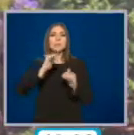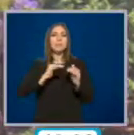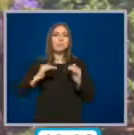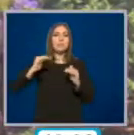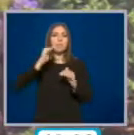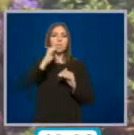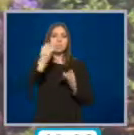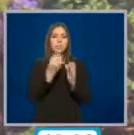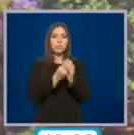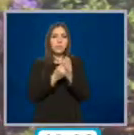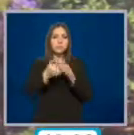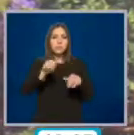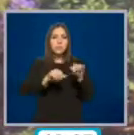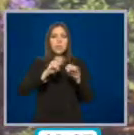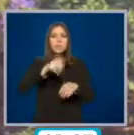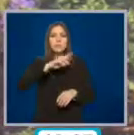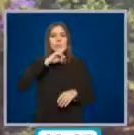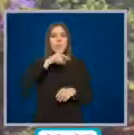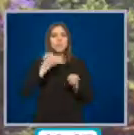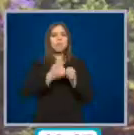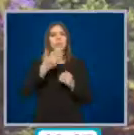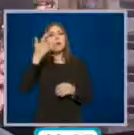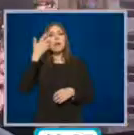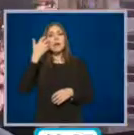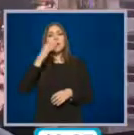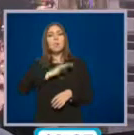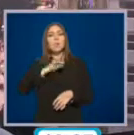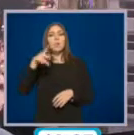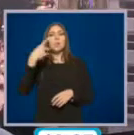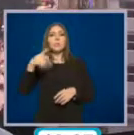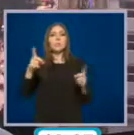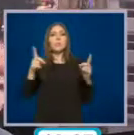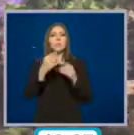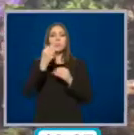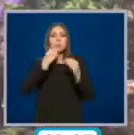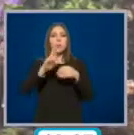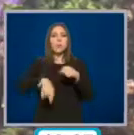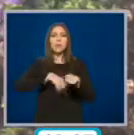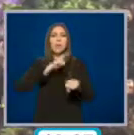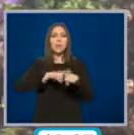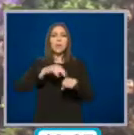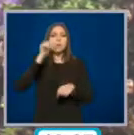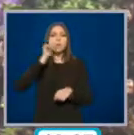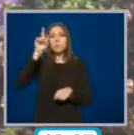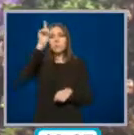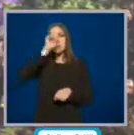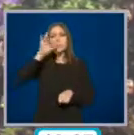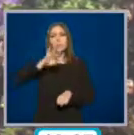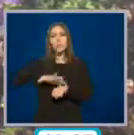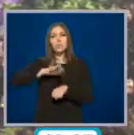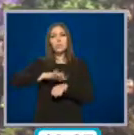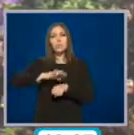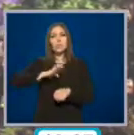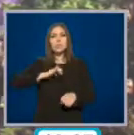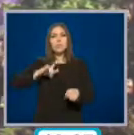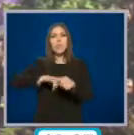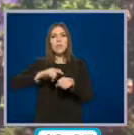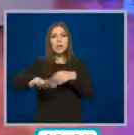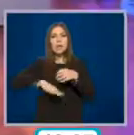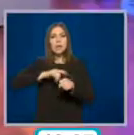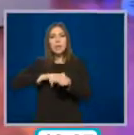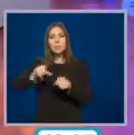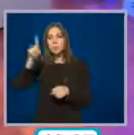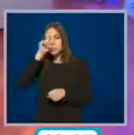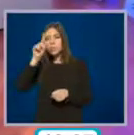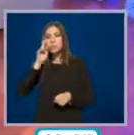caso de los gatos se habla de dietas naturales que podemos preparar en casa, con la asesoría siempre de los médicos veterinarios. Recuerden que es importante